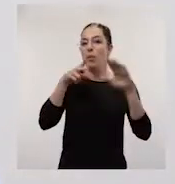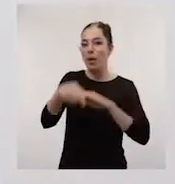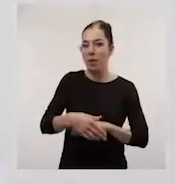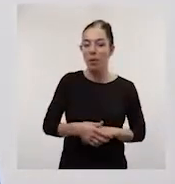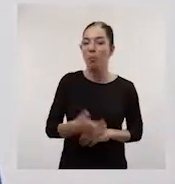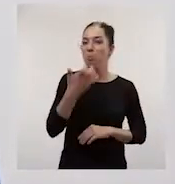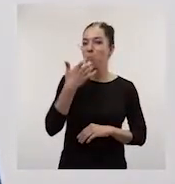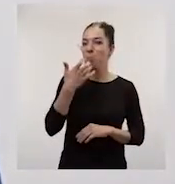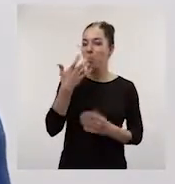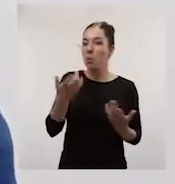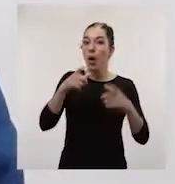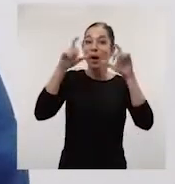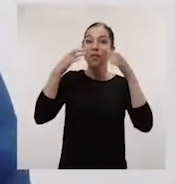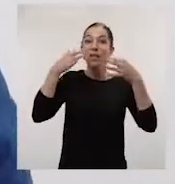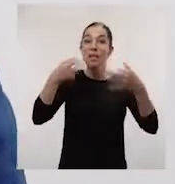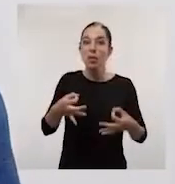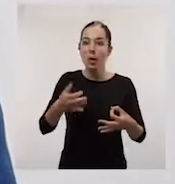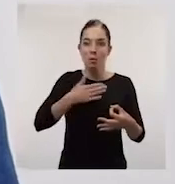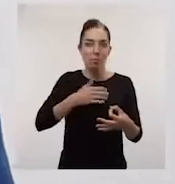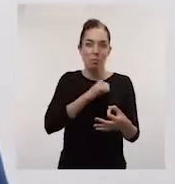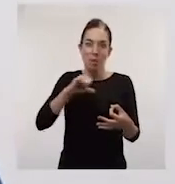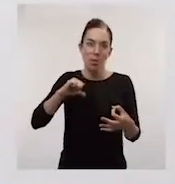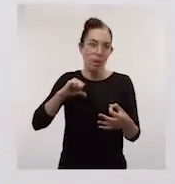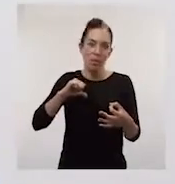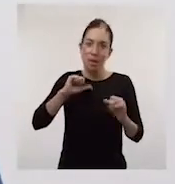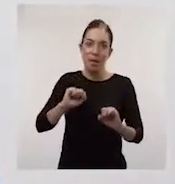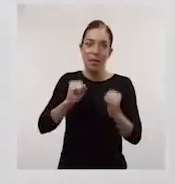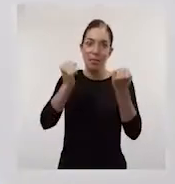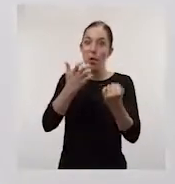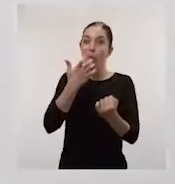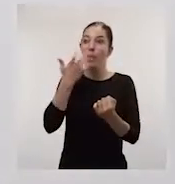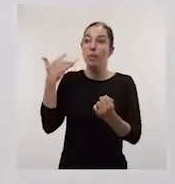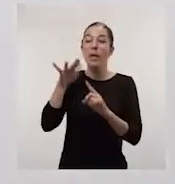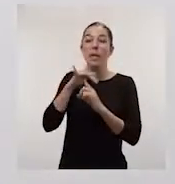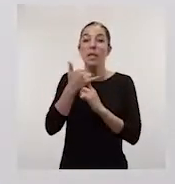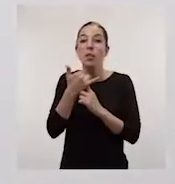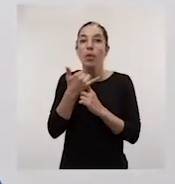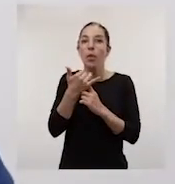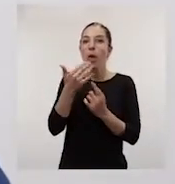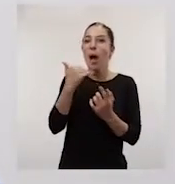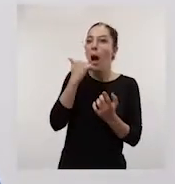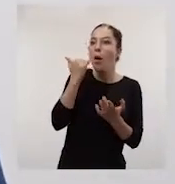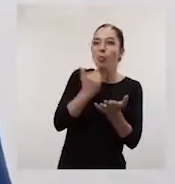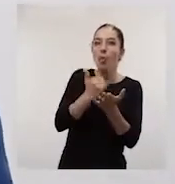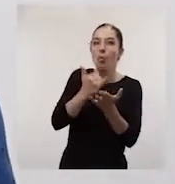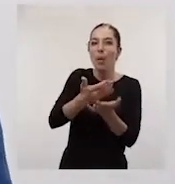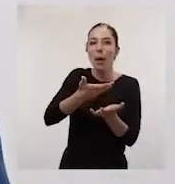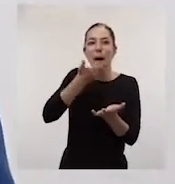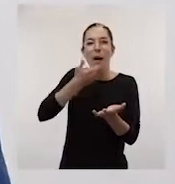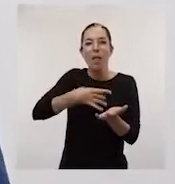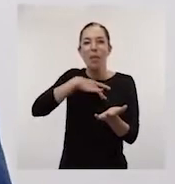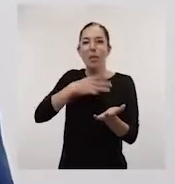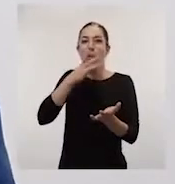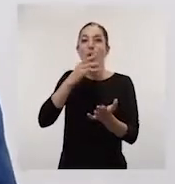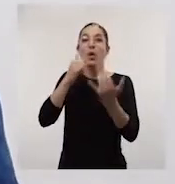ejemplo las gafas de seguridad a mí personalmente me han salvado en alguna situación en las que algún montaje experimental se ha sobrecalentado por fallo eléctrico en el